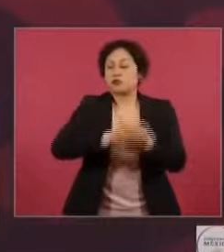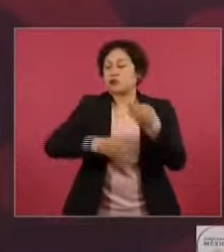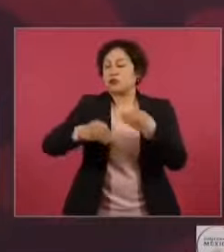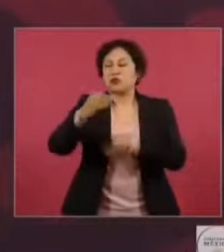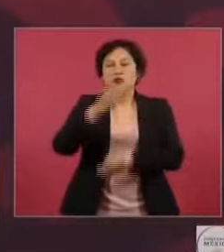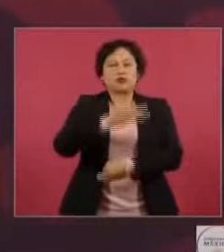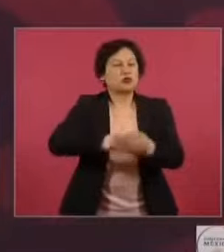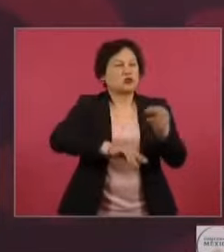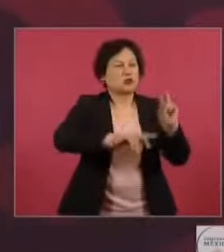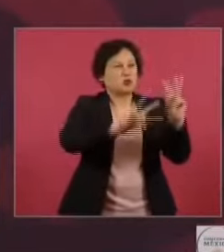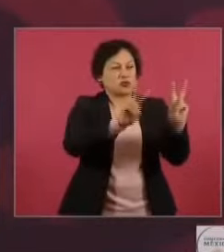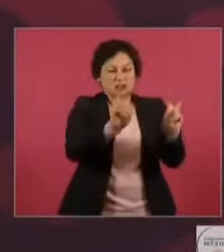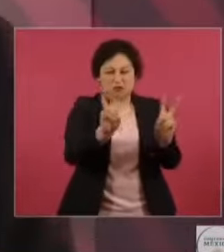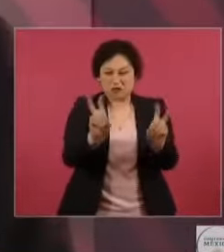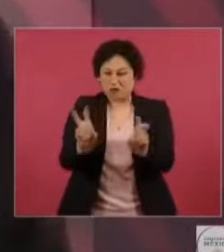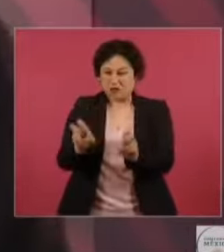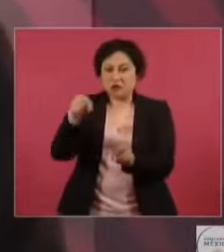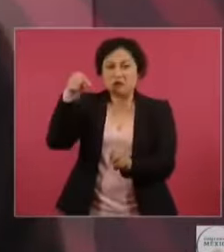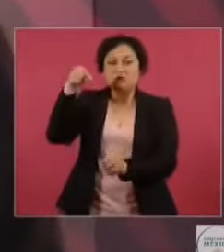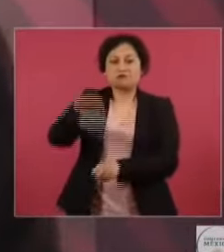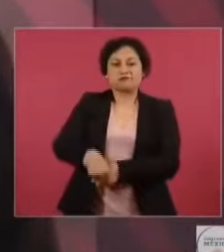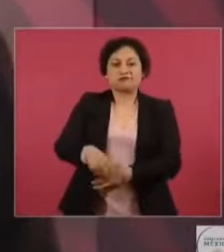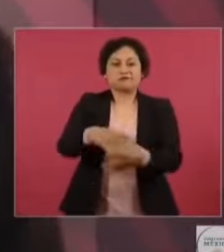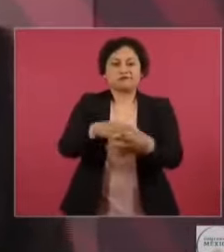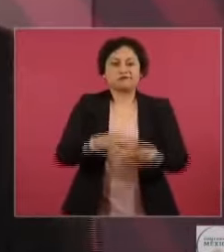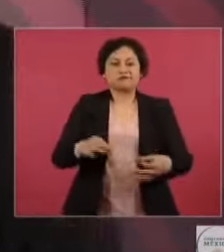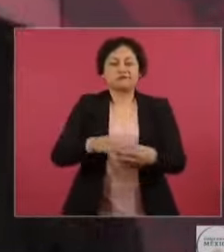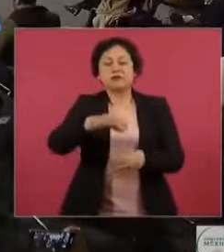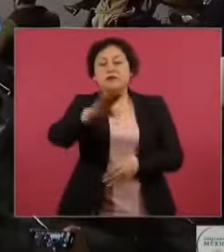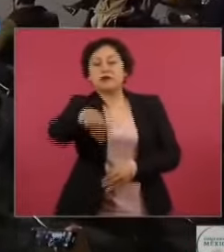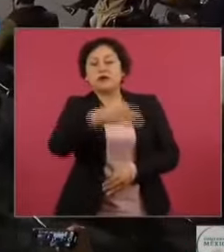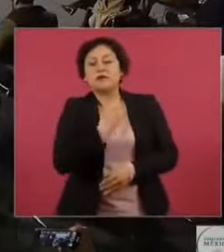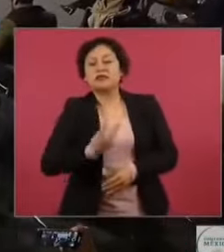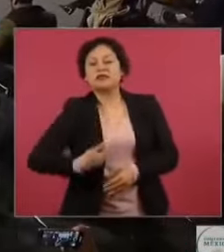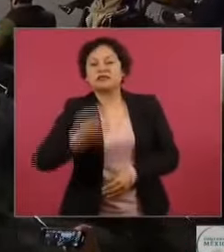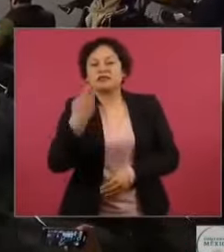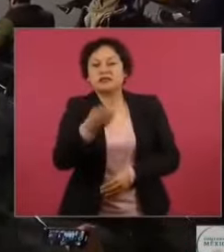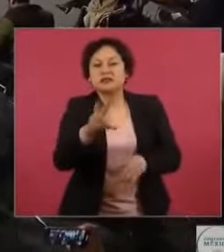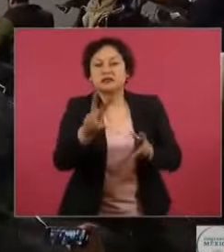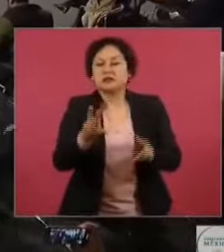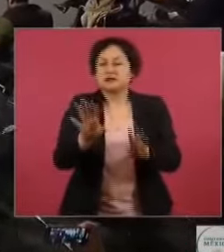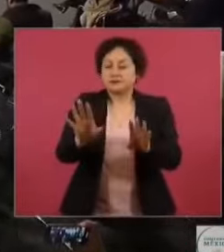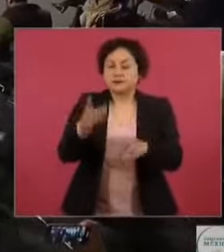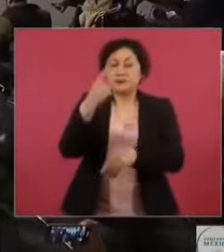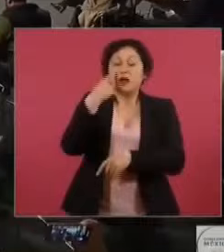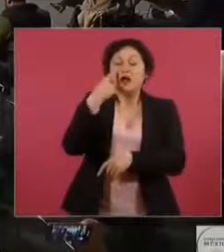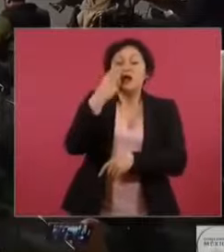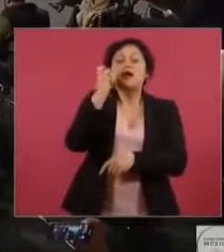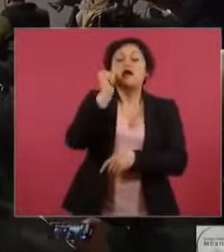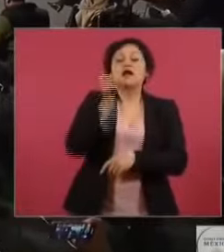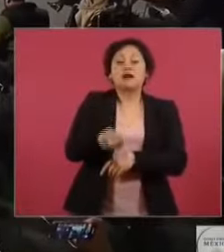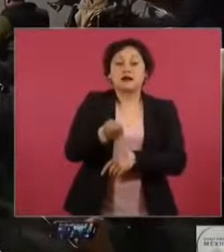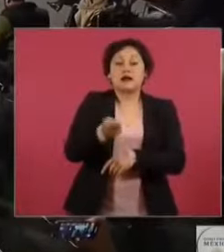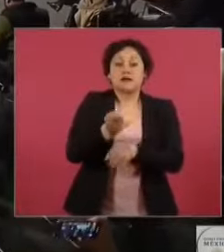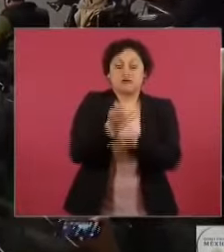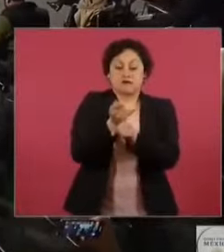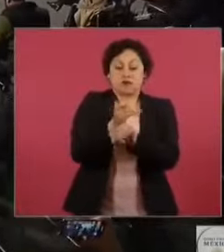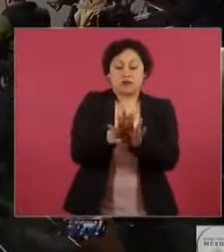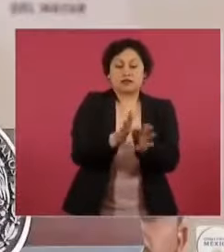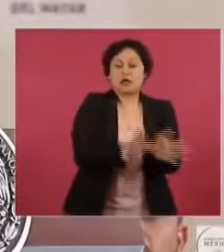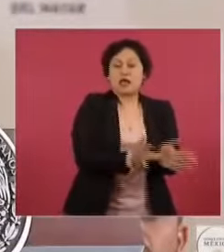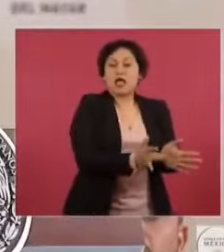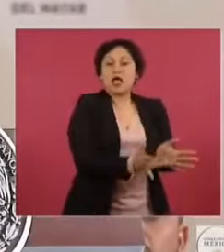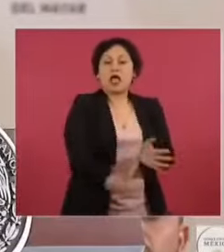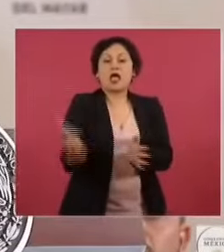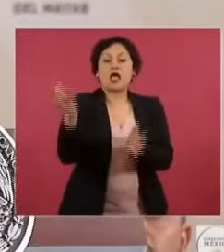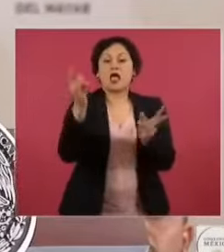organizado, en la Secretaría de Seguridad Ciudadana, en Secretaría de Gobernación, que pudieran haber extraído incluso esos datos, hoy no los sabemos porque no se los ha